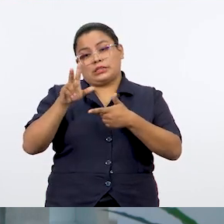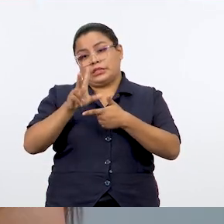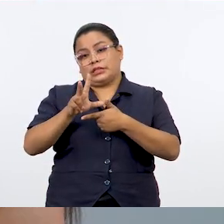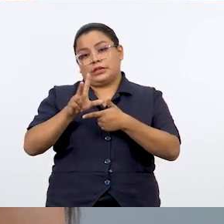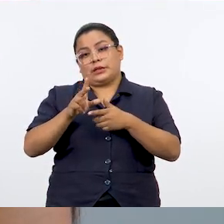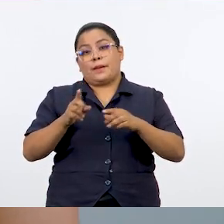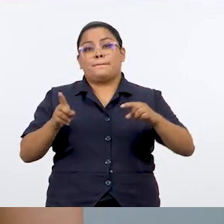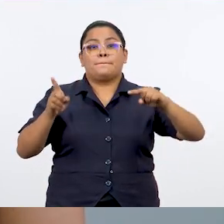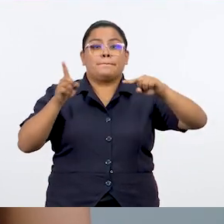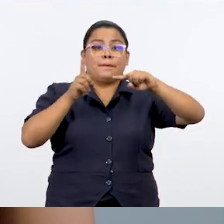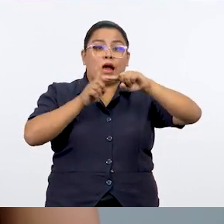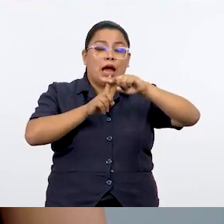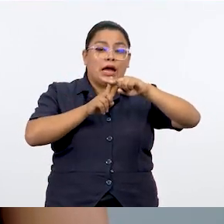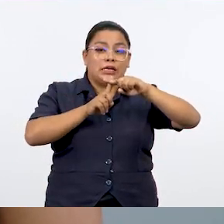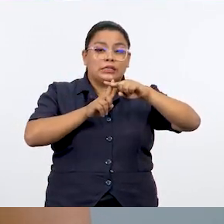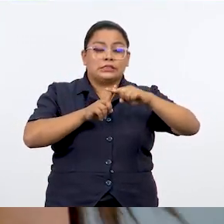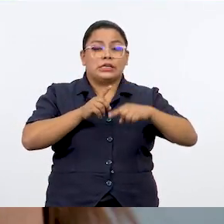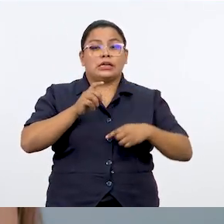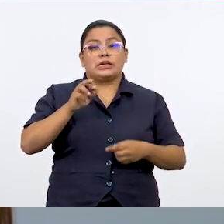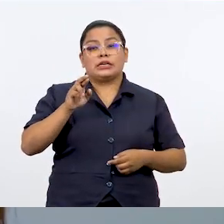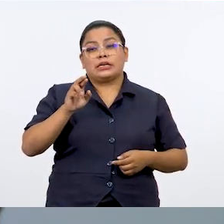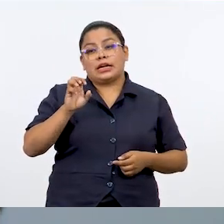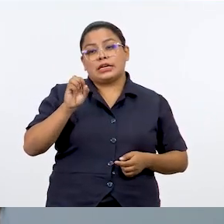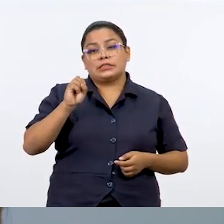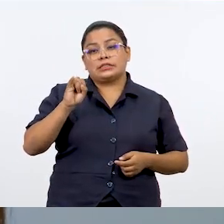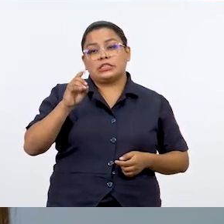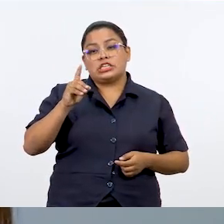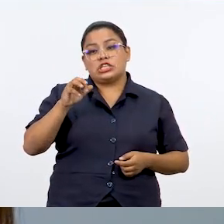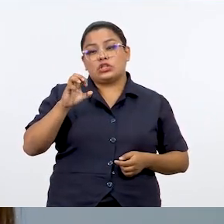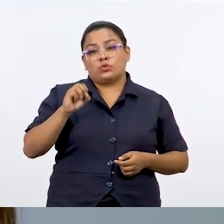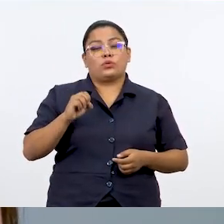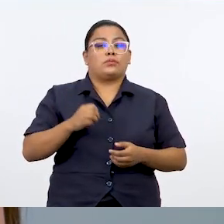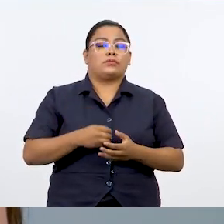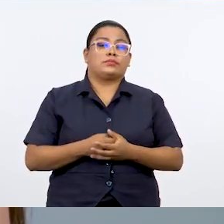más el residuo.